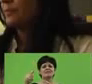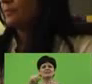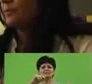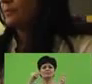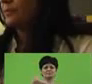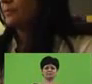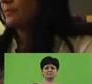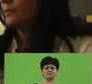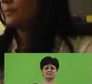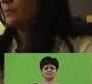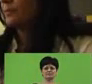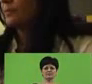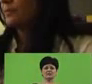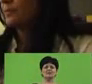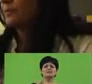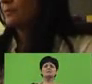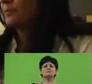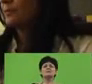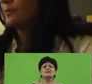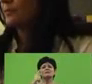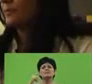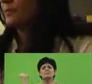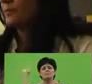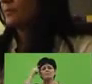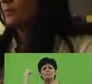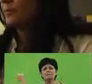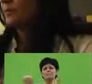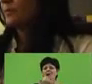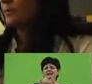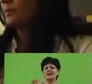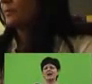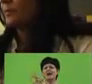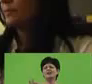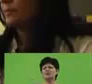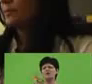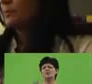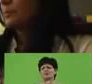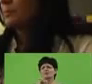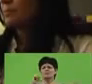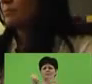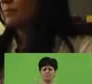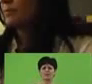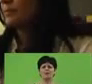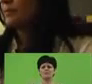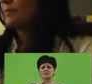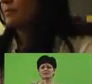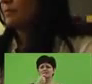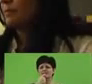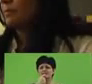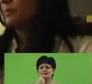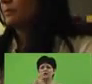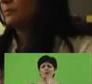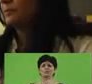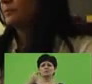movilizar, poder sacar viejos esquemas que nos marcan toda la vida y que nunca es tarde. Y si seguimos así y